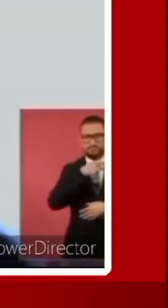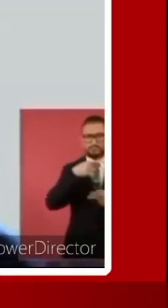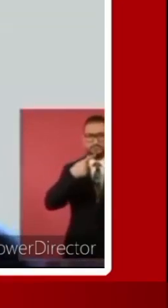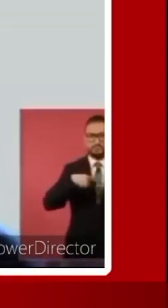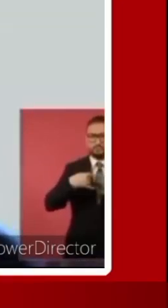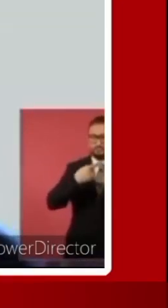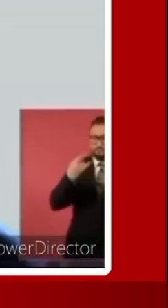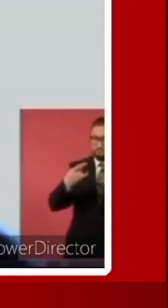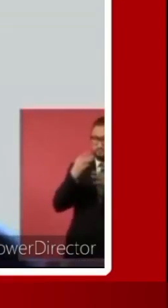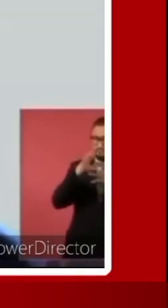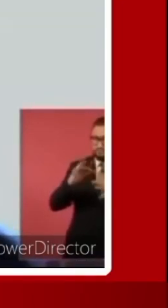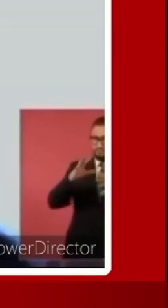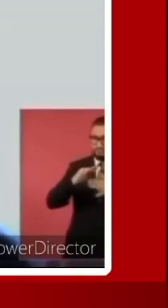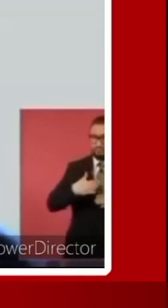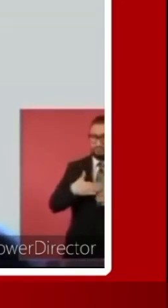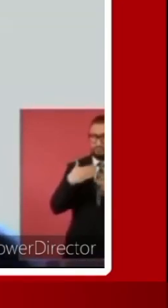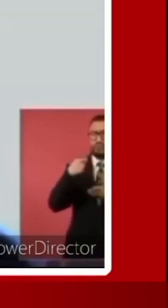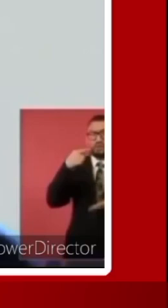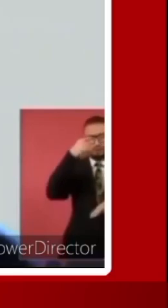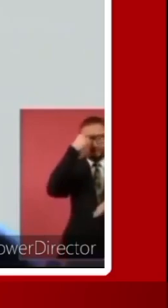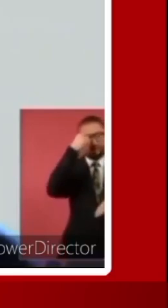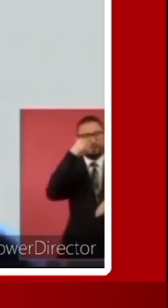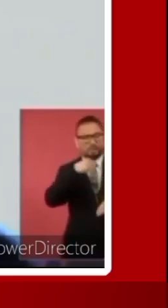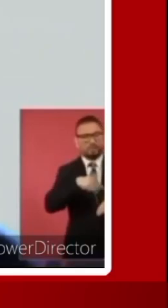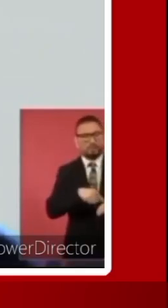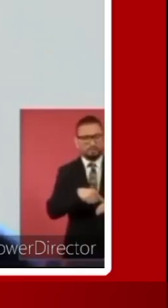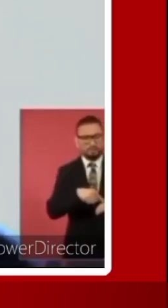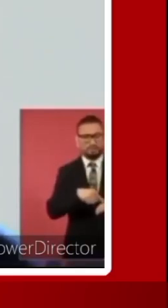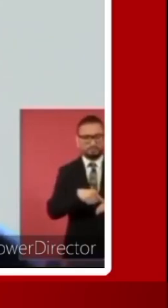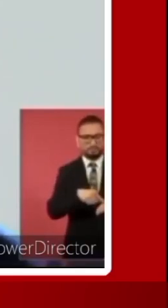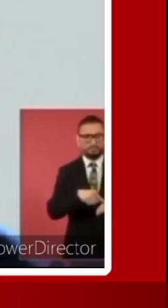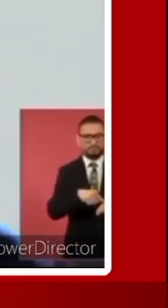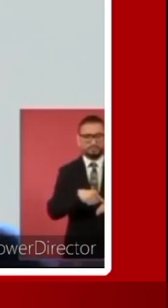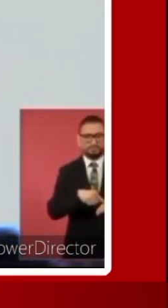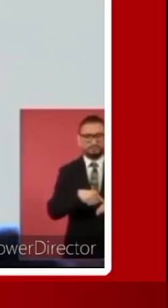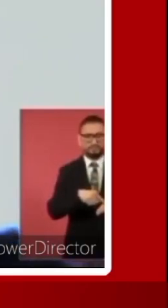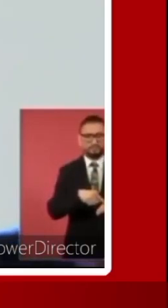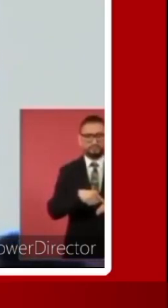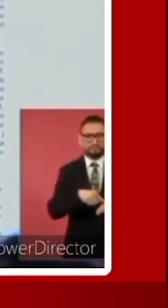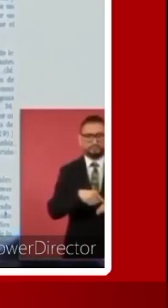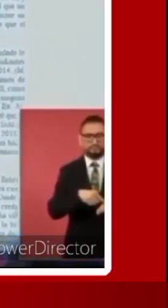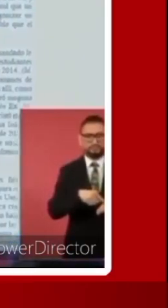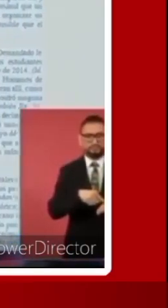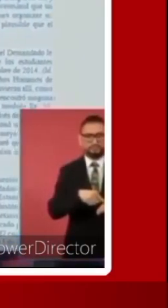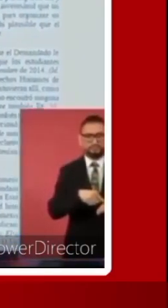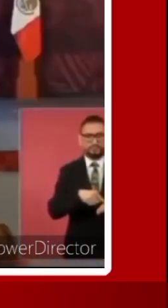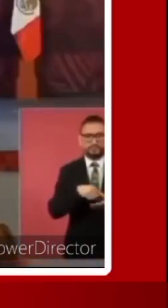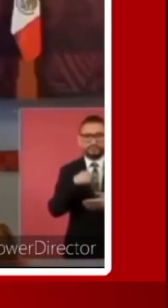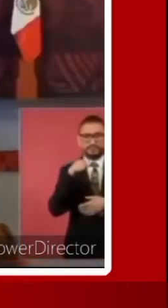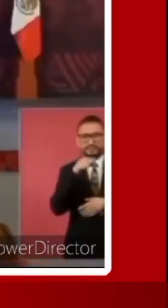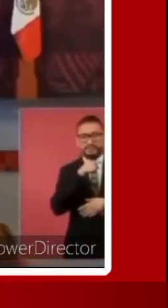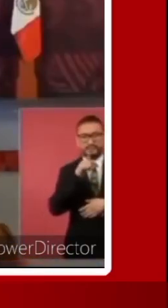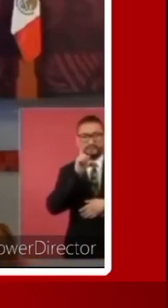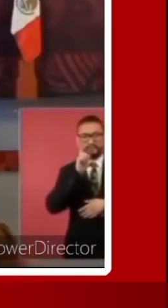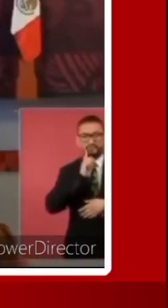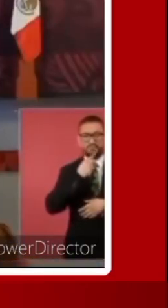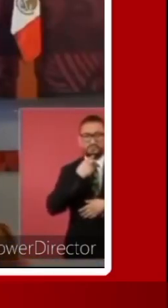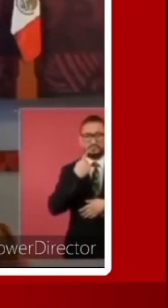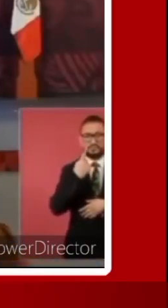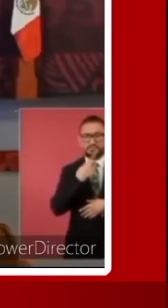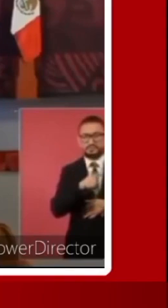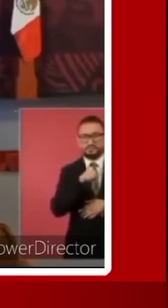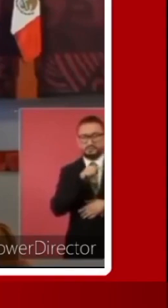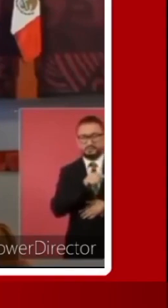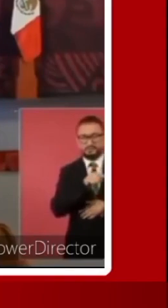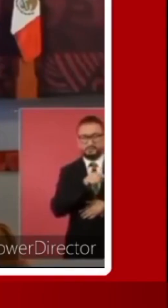que se desempeñaba como juez de barandilla en la base de policías municipal de Iguala. Según las investigaciones, fue el primer testigo de la presencia del ejército